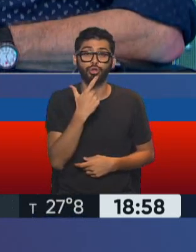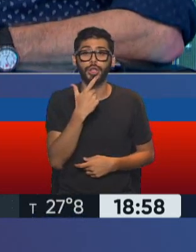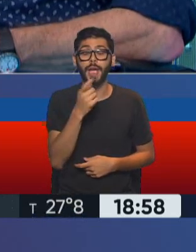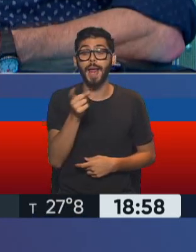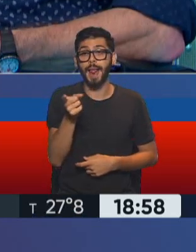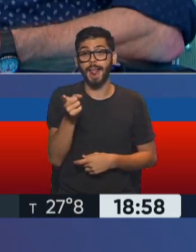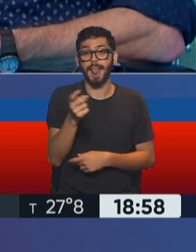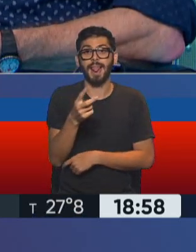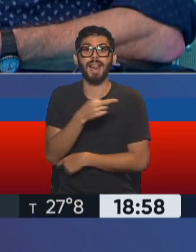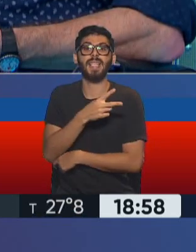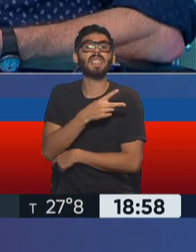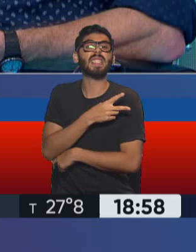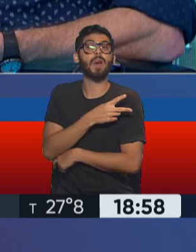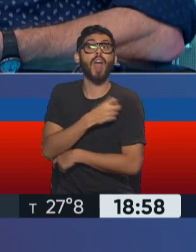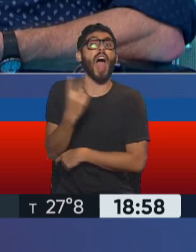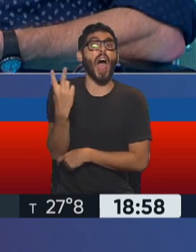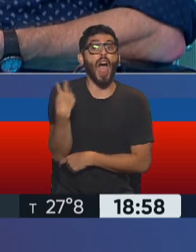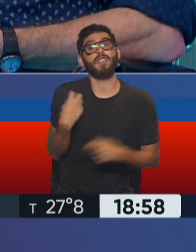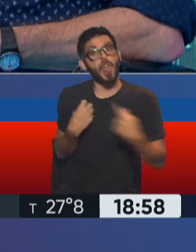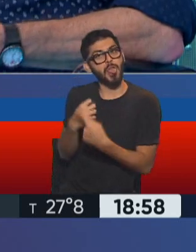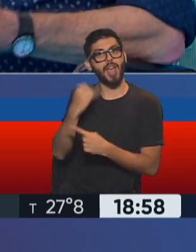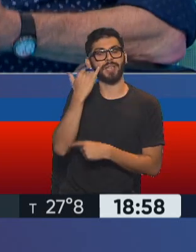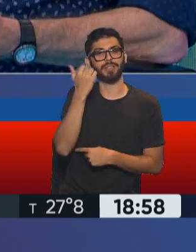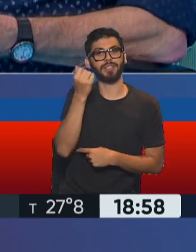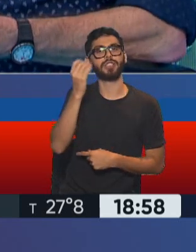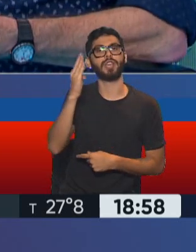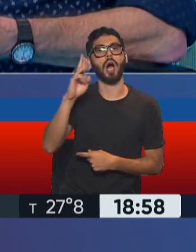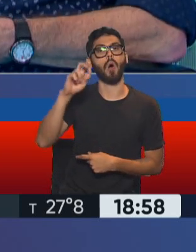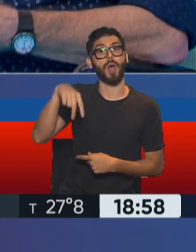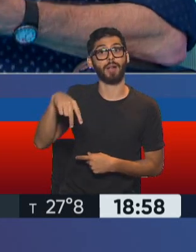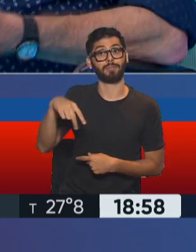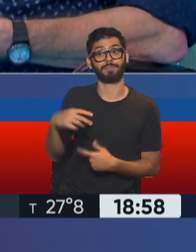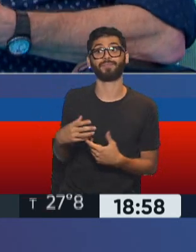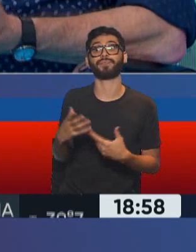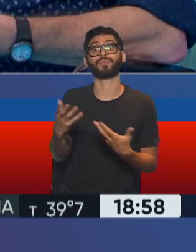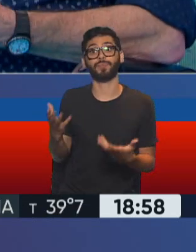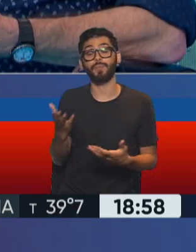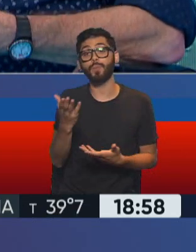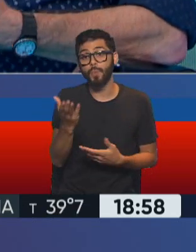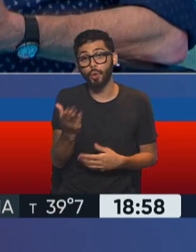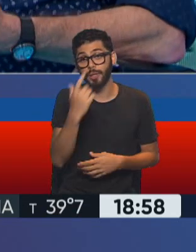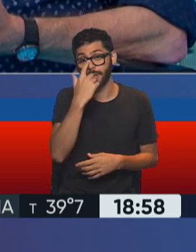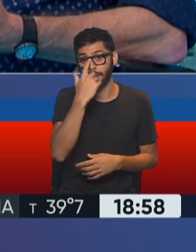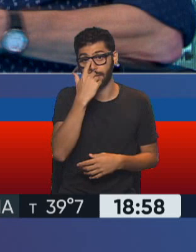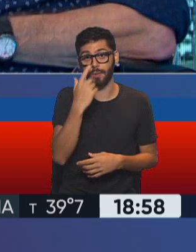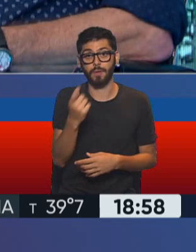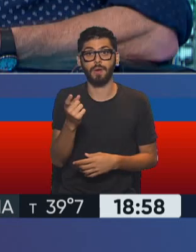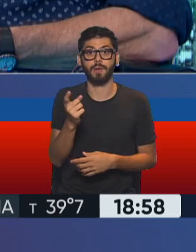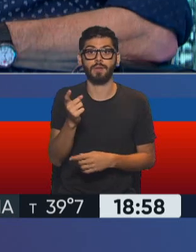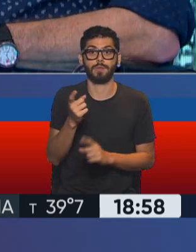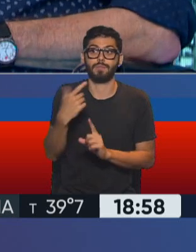el jefe de seguridad Jabrán. En consecuencia, no solo por eso, sino que también por su